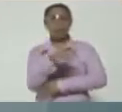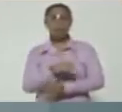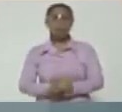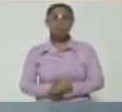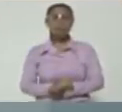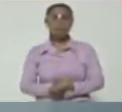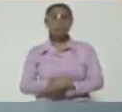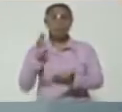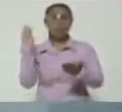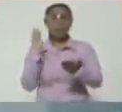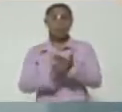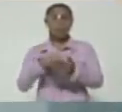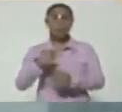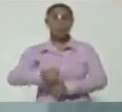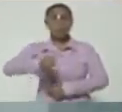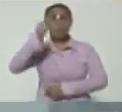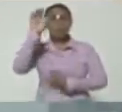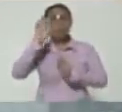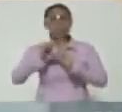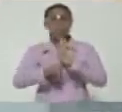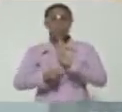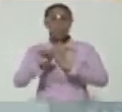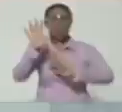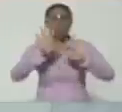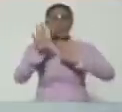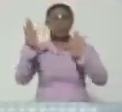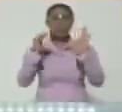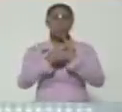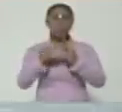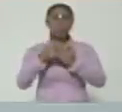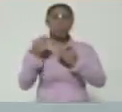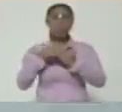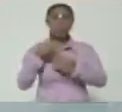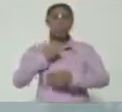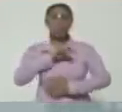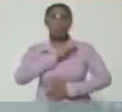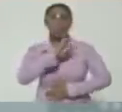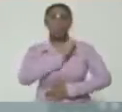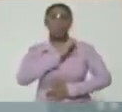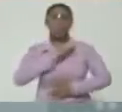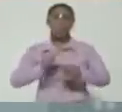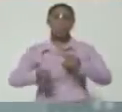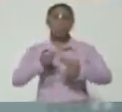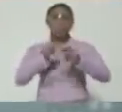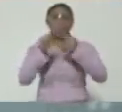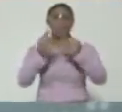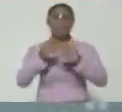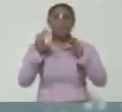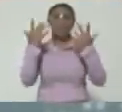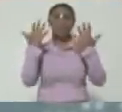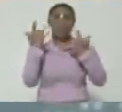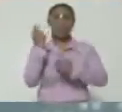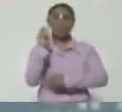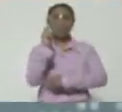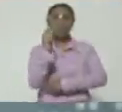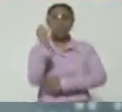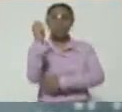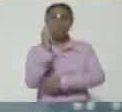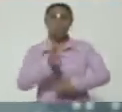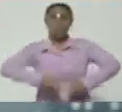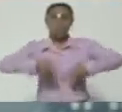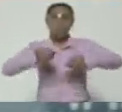La ponemos en 15 mil, pues. La construimos y la entregamos llave en mano en el mercado